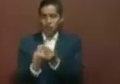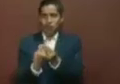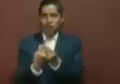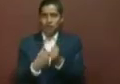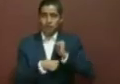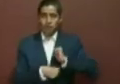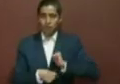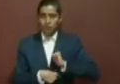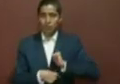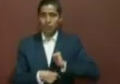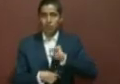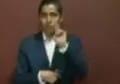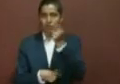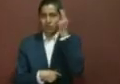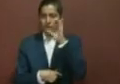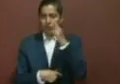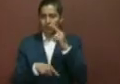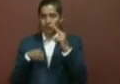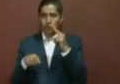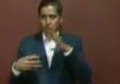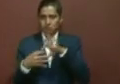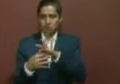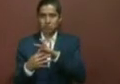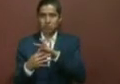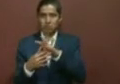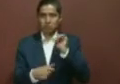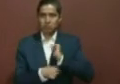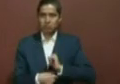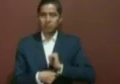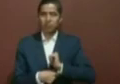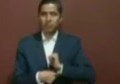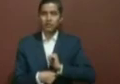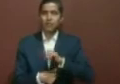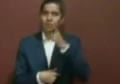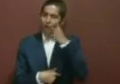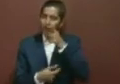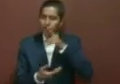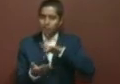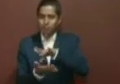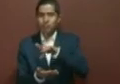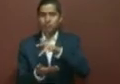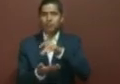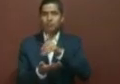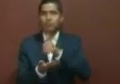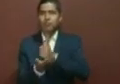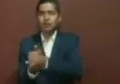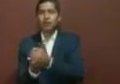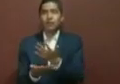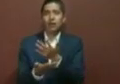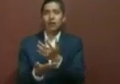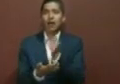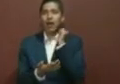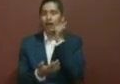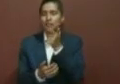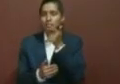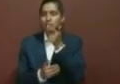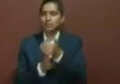autoridad universitaria la salida a las dificultades que enfrente